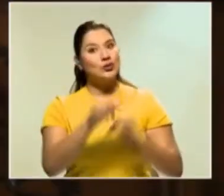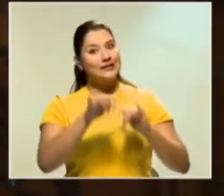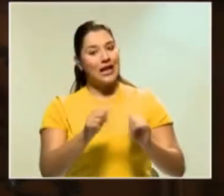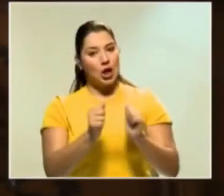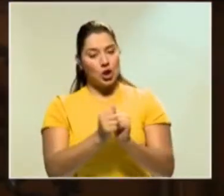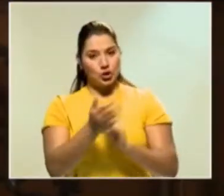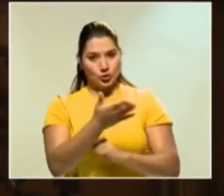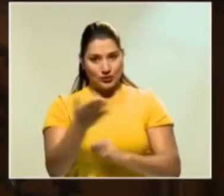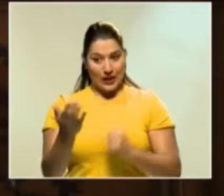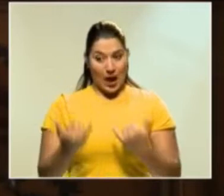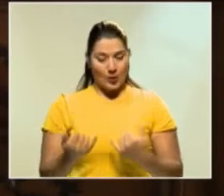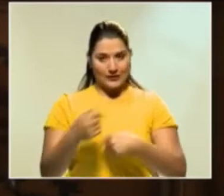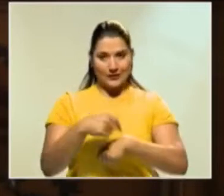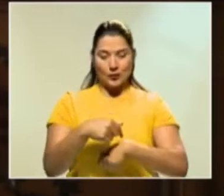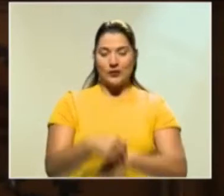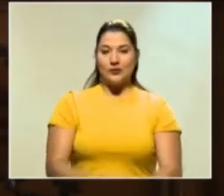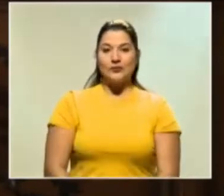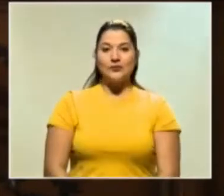con ustedes en este momento.